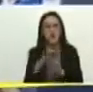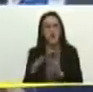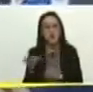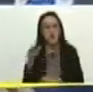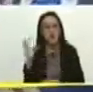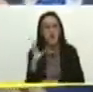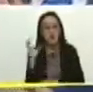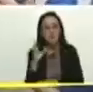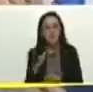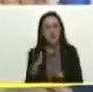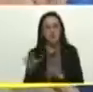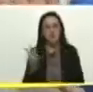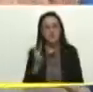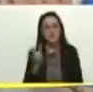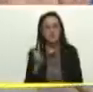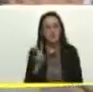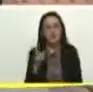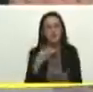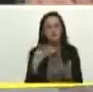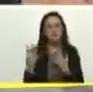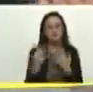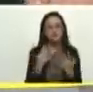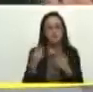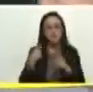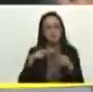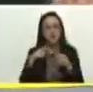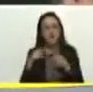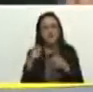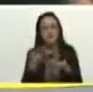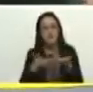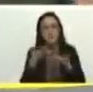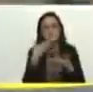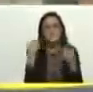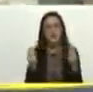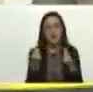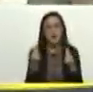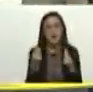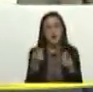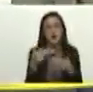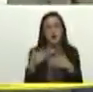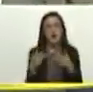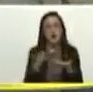de Venezuela, circulando mercancías, mejorando el comercio,